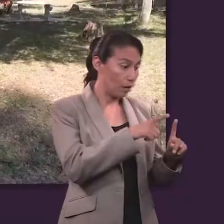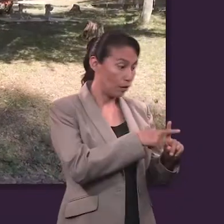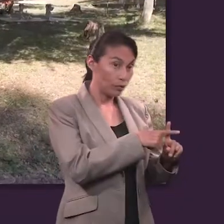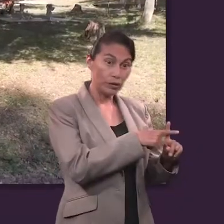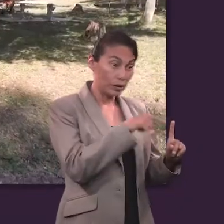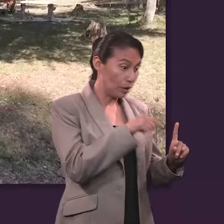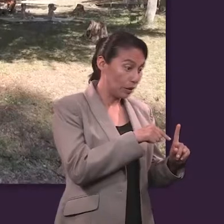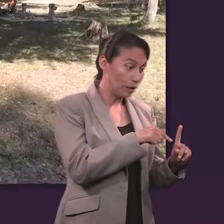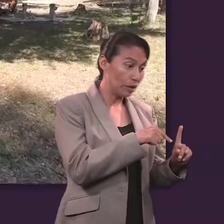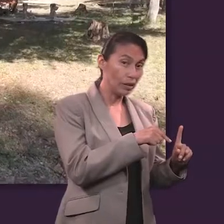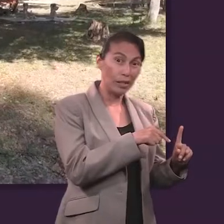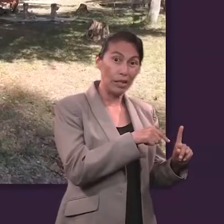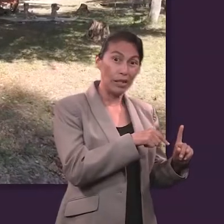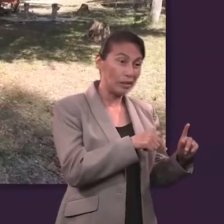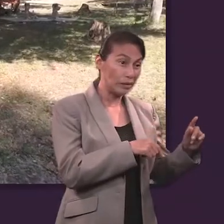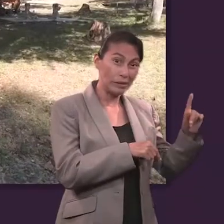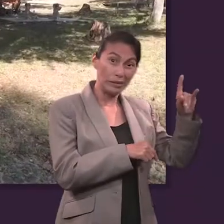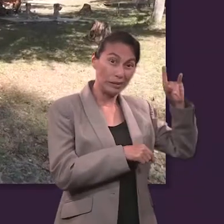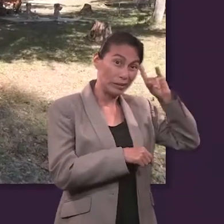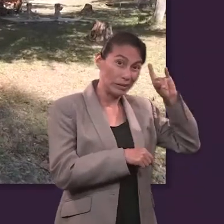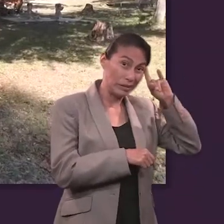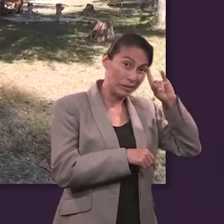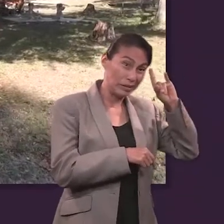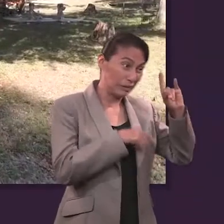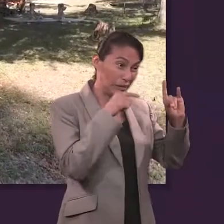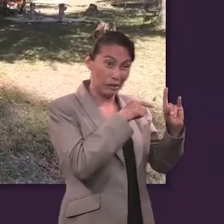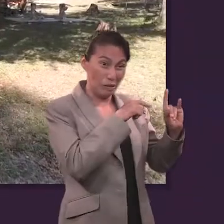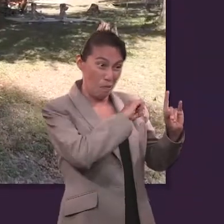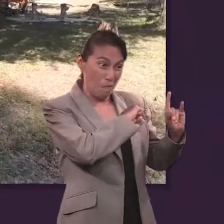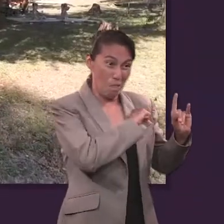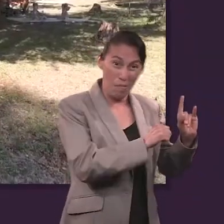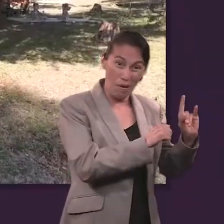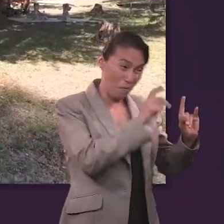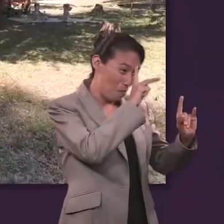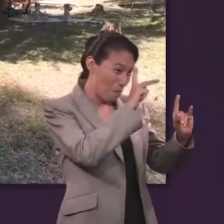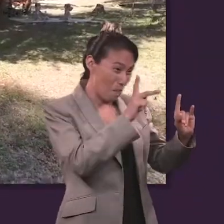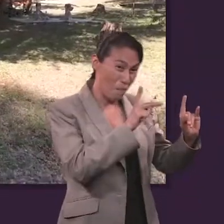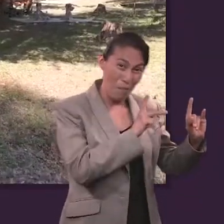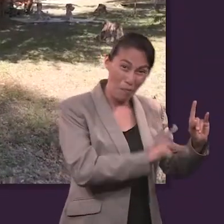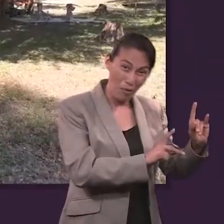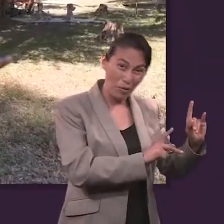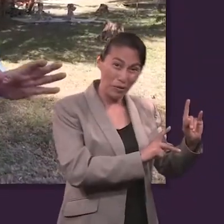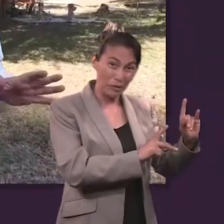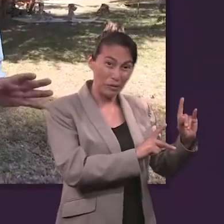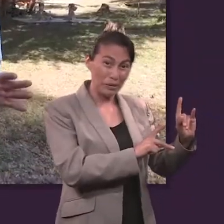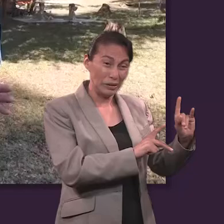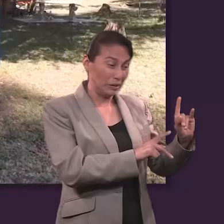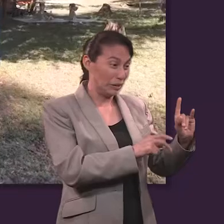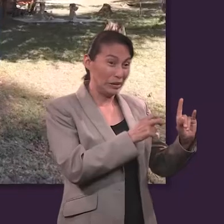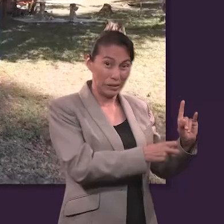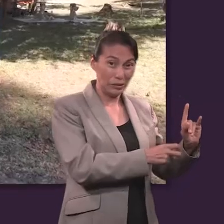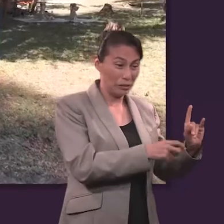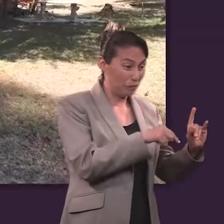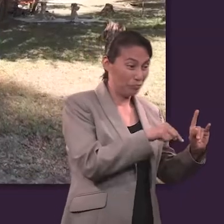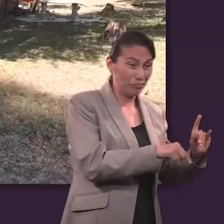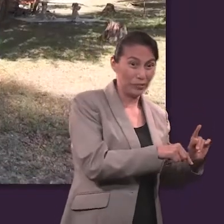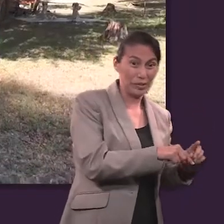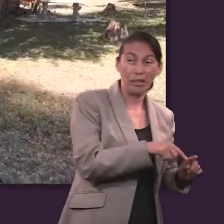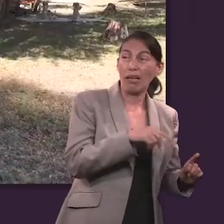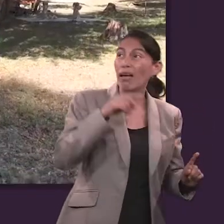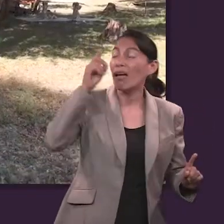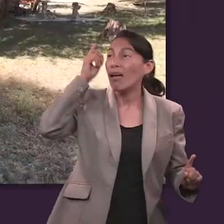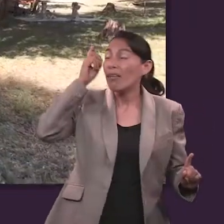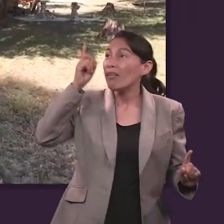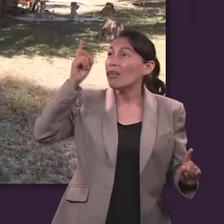Podemos decir que en la cruz del Calvario se encontraron lo peor y lo más vil del reino de